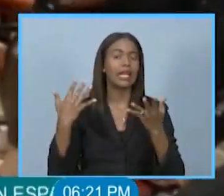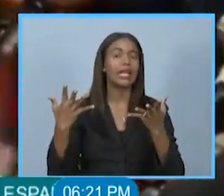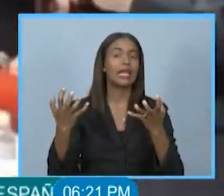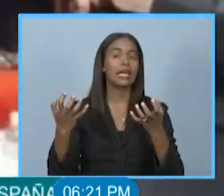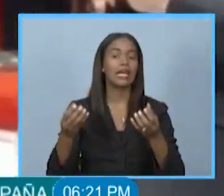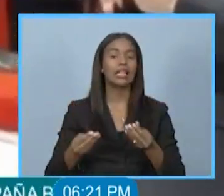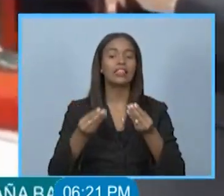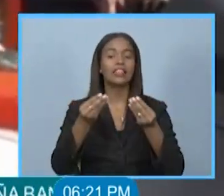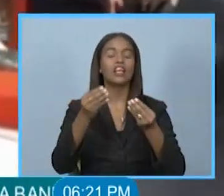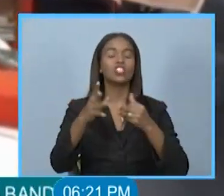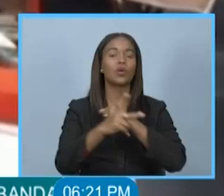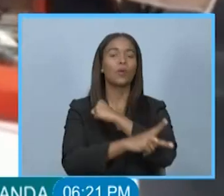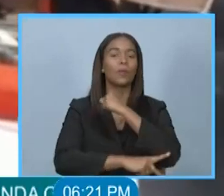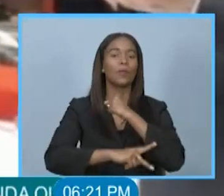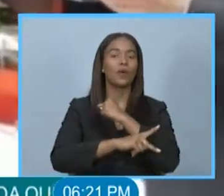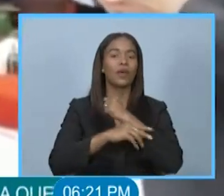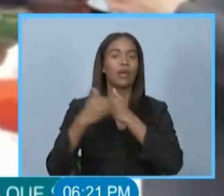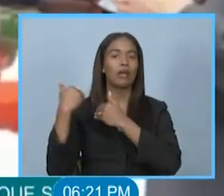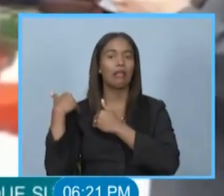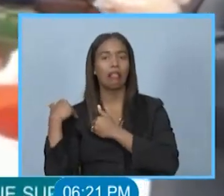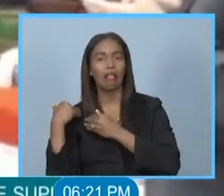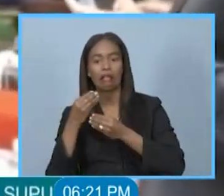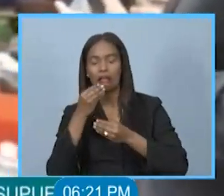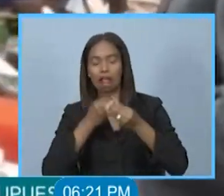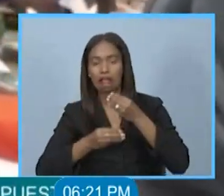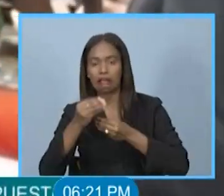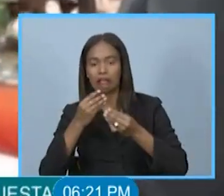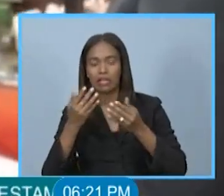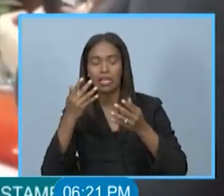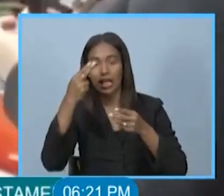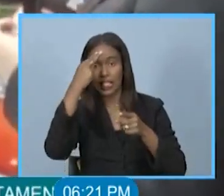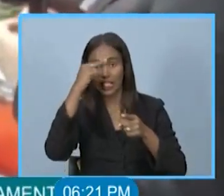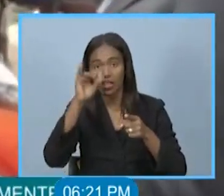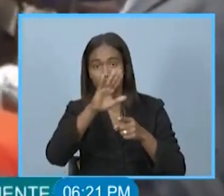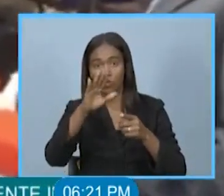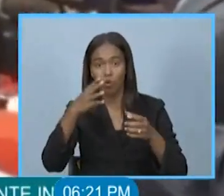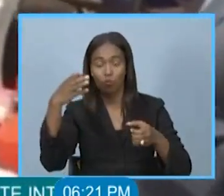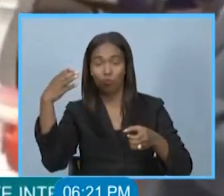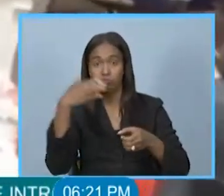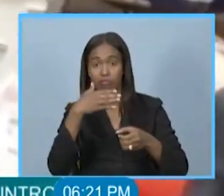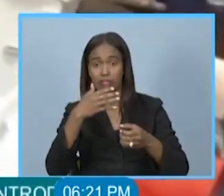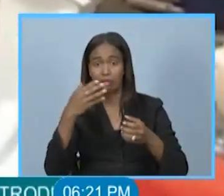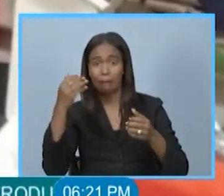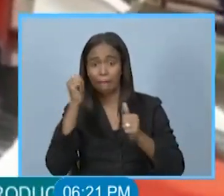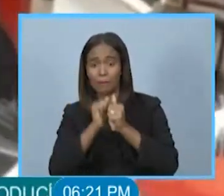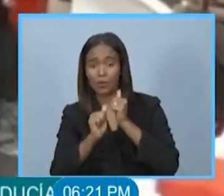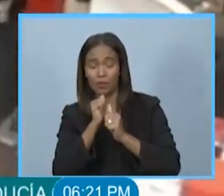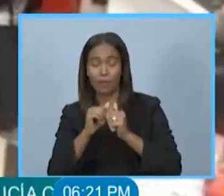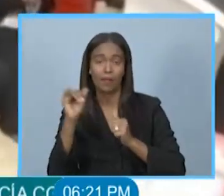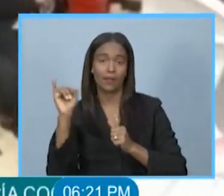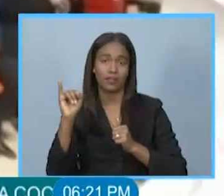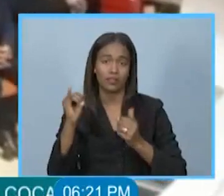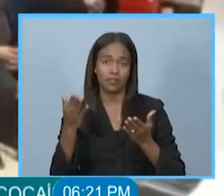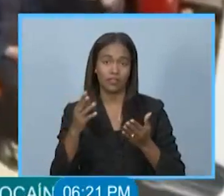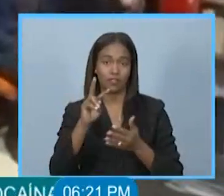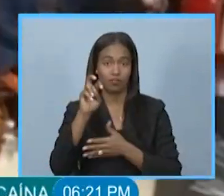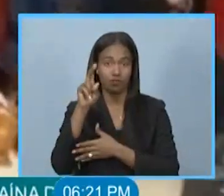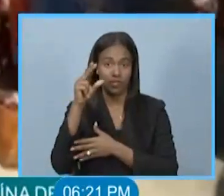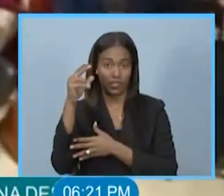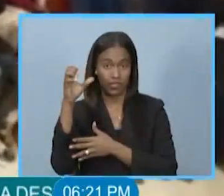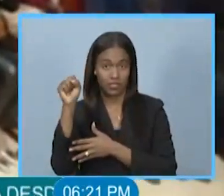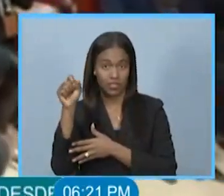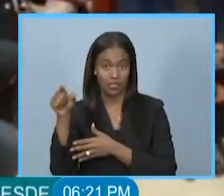colocar sobre el país el peso de la crisis haitiana y sus potenciales consecuencias migratorias Vargas